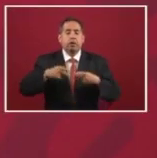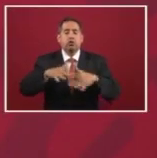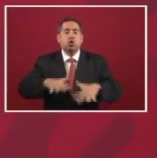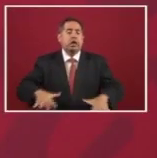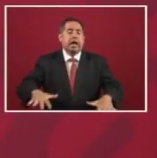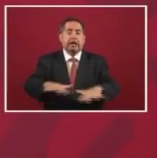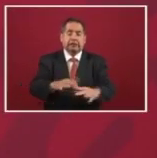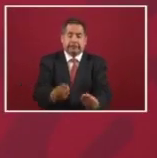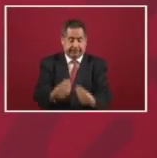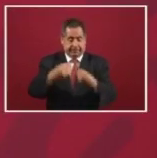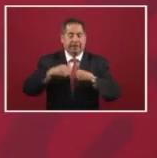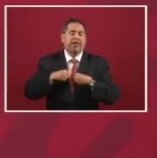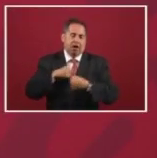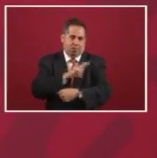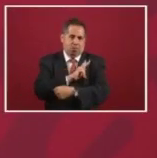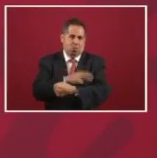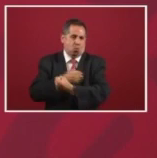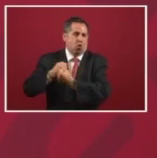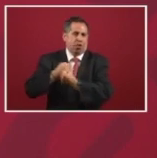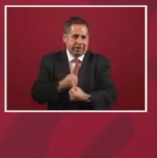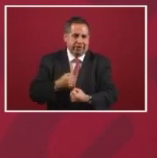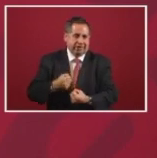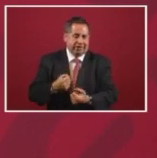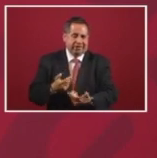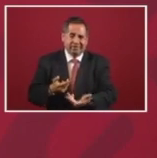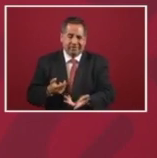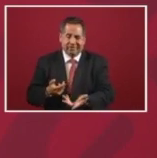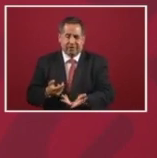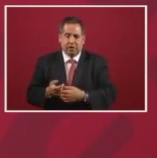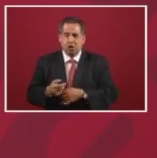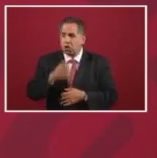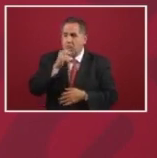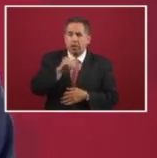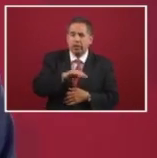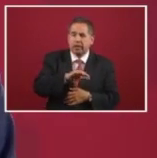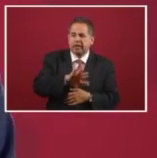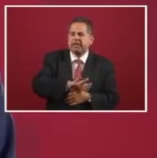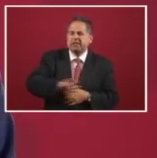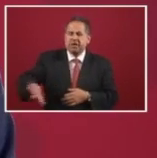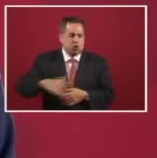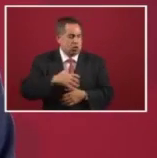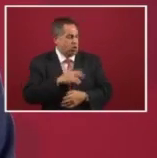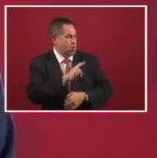No pueden haber otros poderes